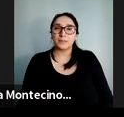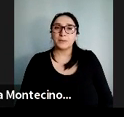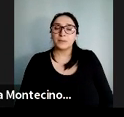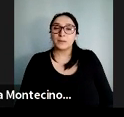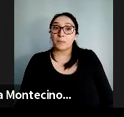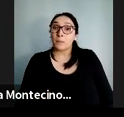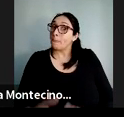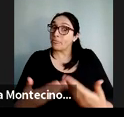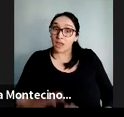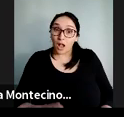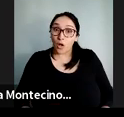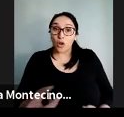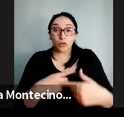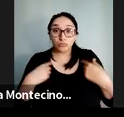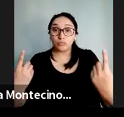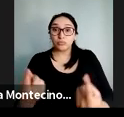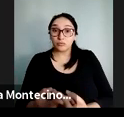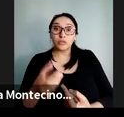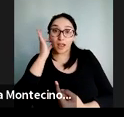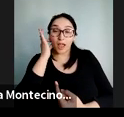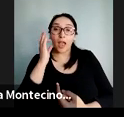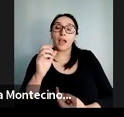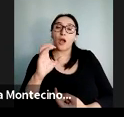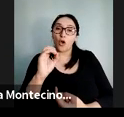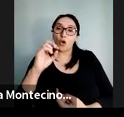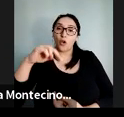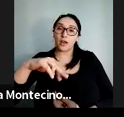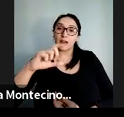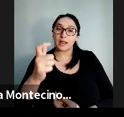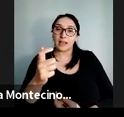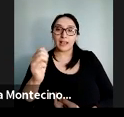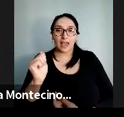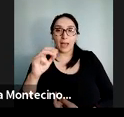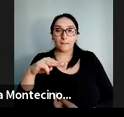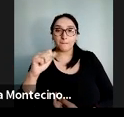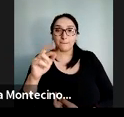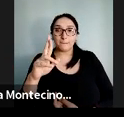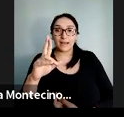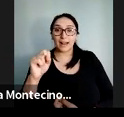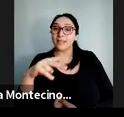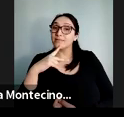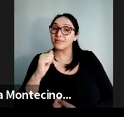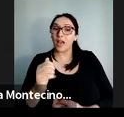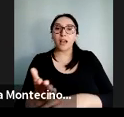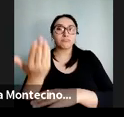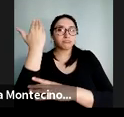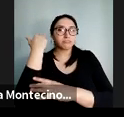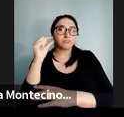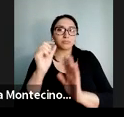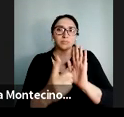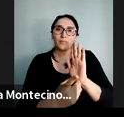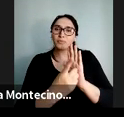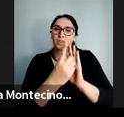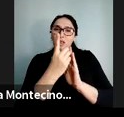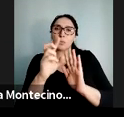Ahora nosotros, dentro de ONG Amaranta, desarrollamos hace un tiempo un proyecto que